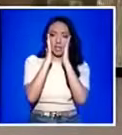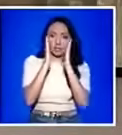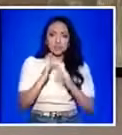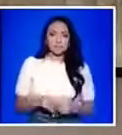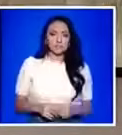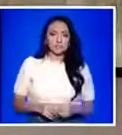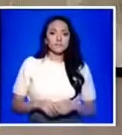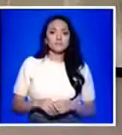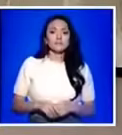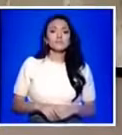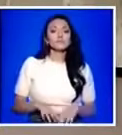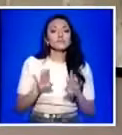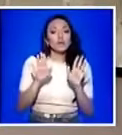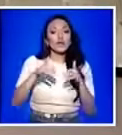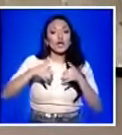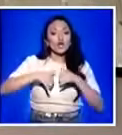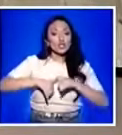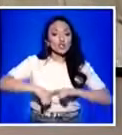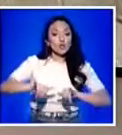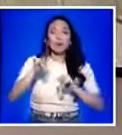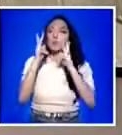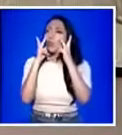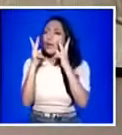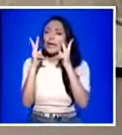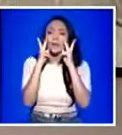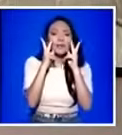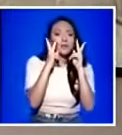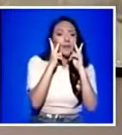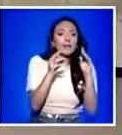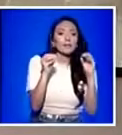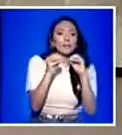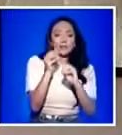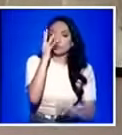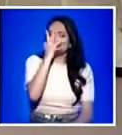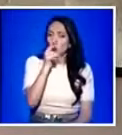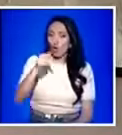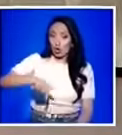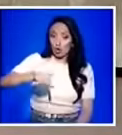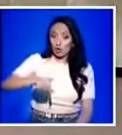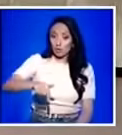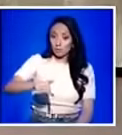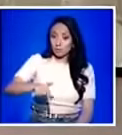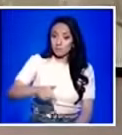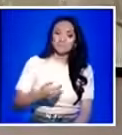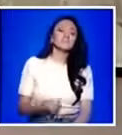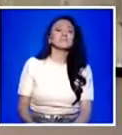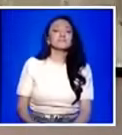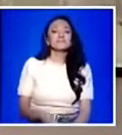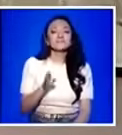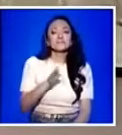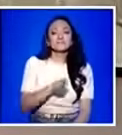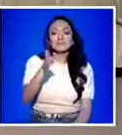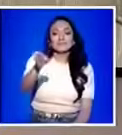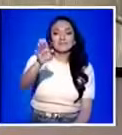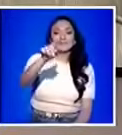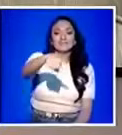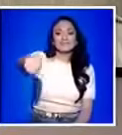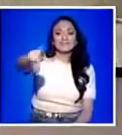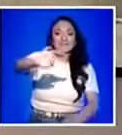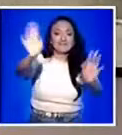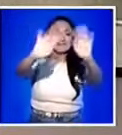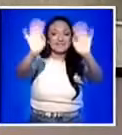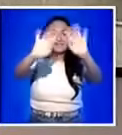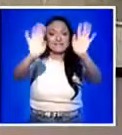minutos, pero seguimos recorriendo cada punto, cada ciudad. Y hoy estamos con las caseritas. Ahí está